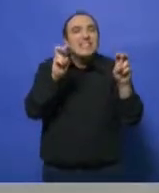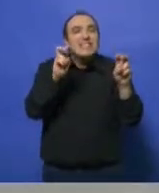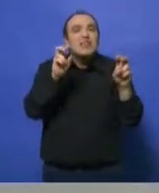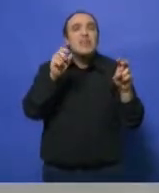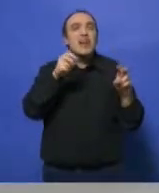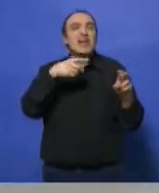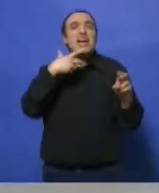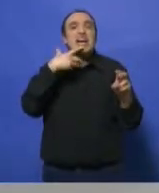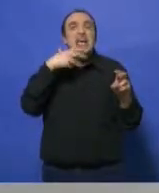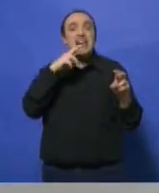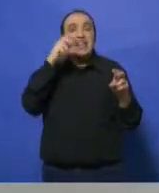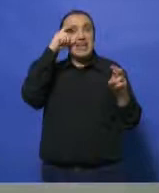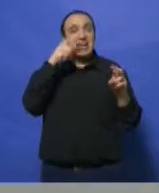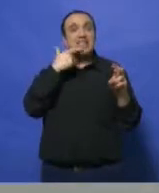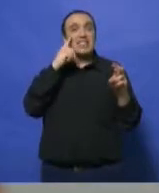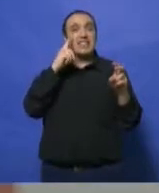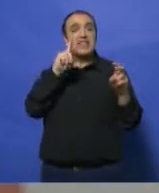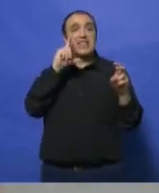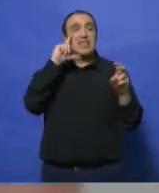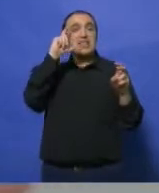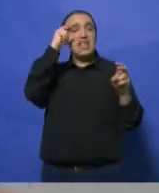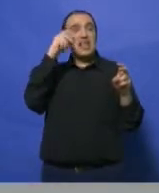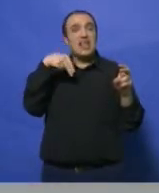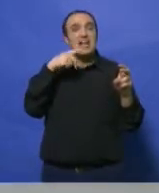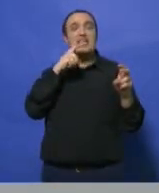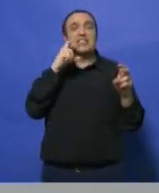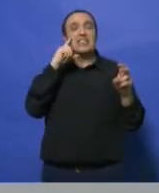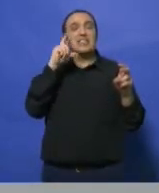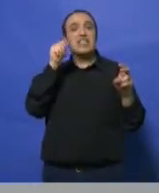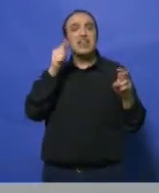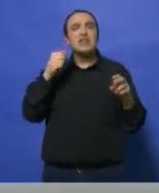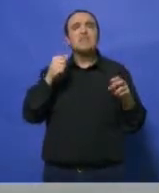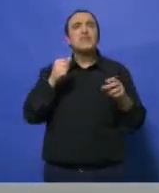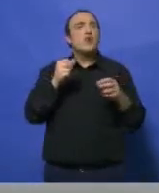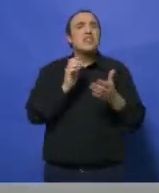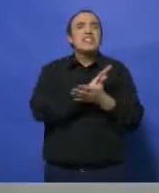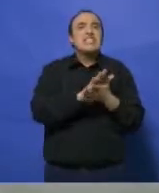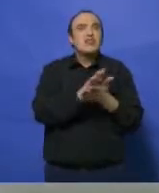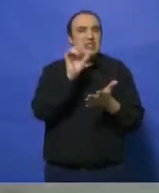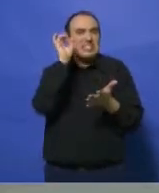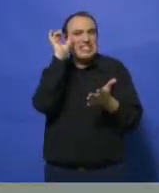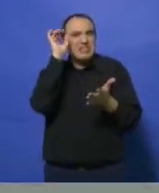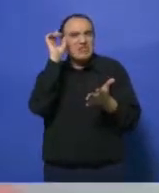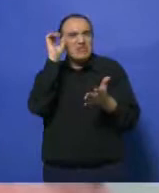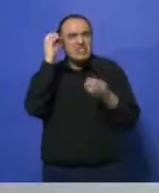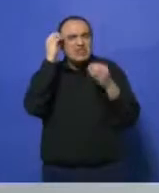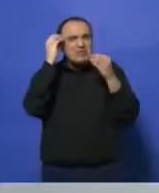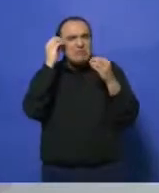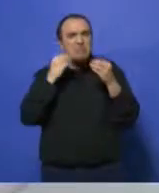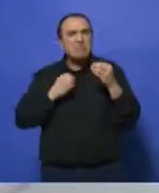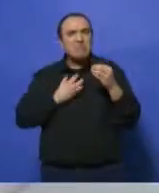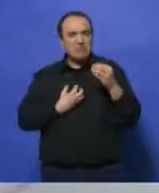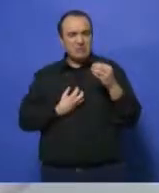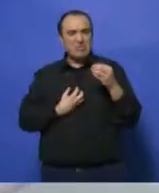supera un hecho traumático, y bueno, en eso queremos hacer, y nos parece muy importante poder visibilizar una temática que, como es